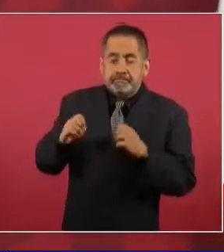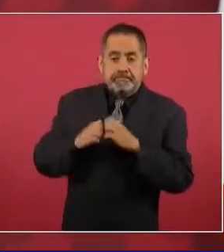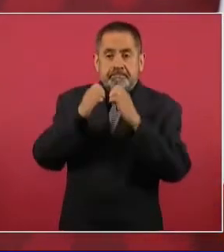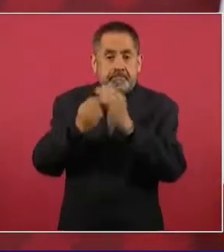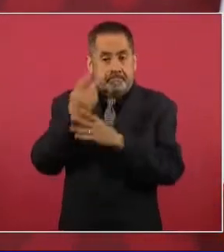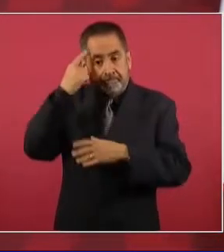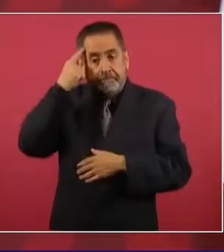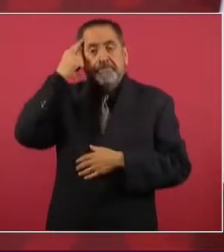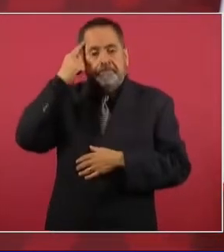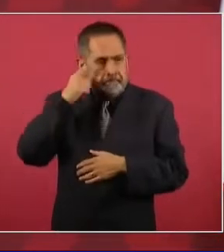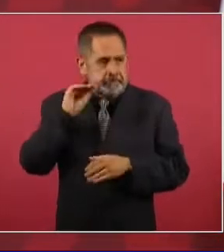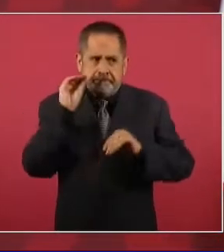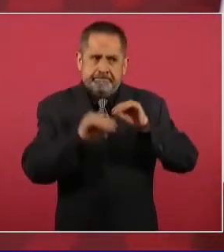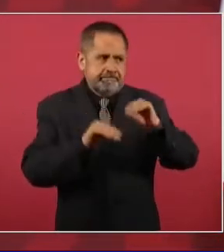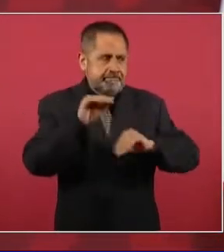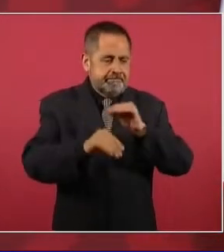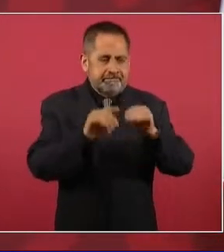emergente,